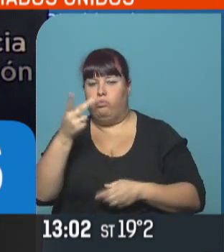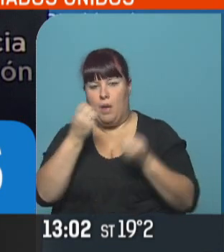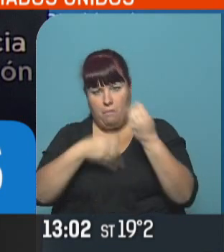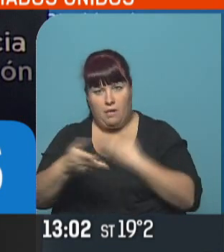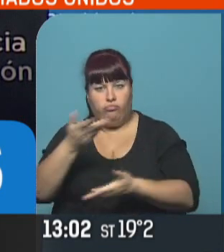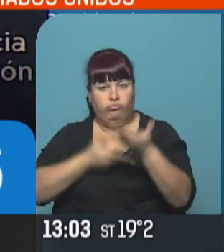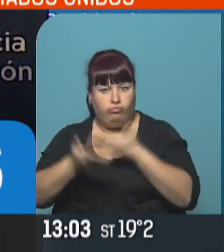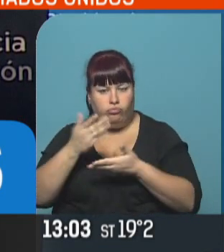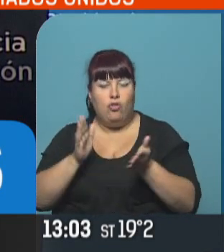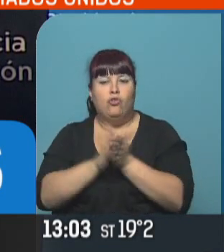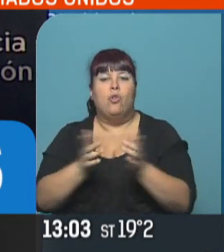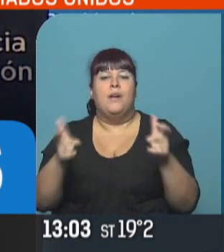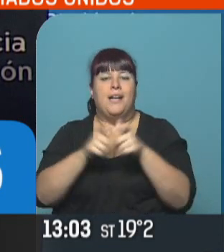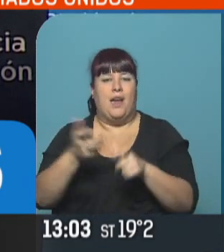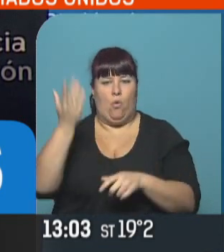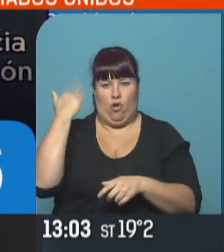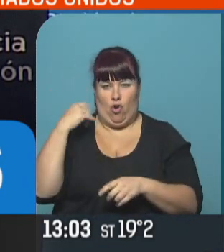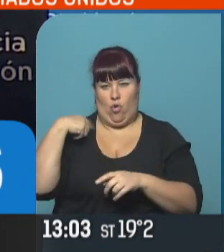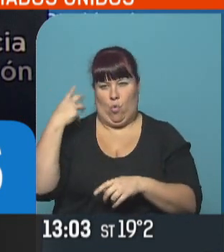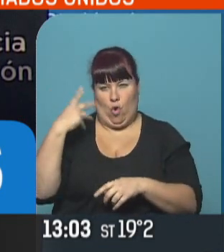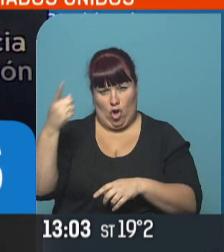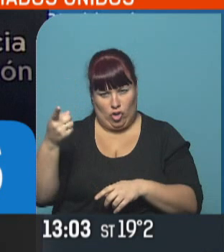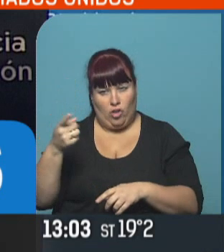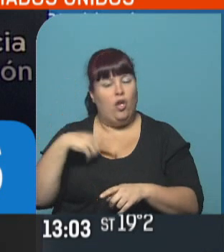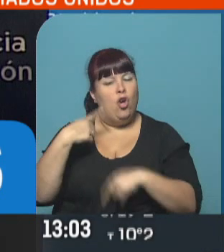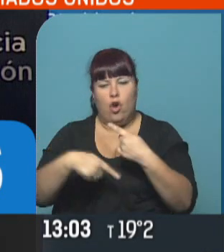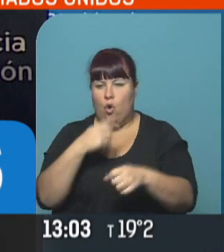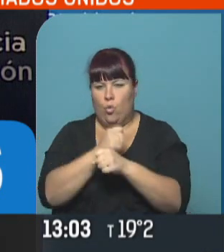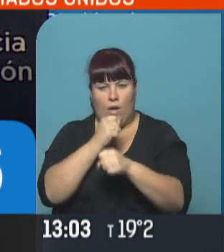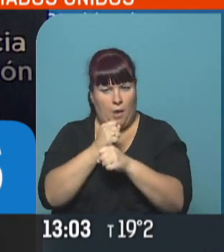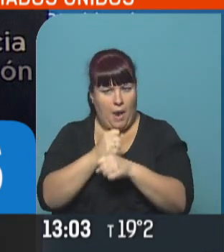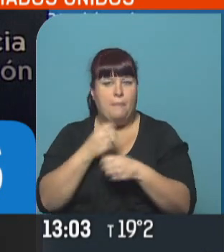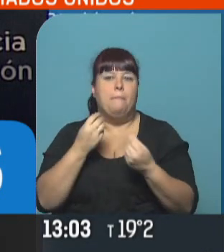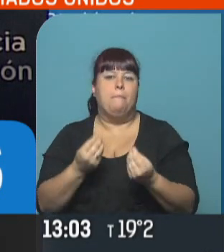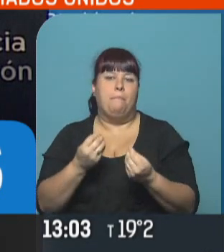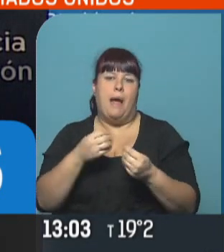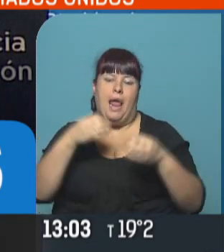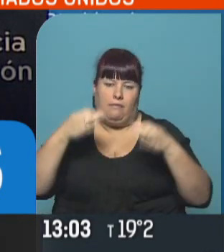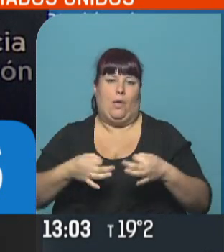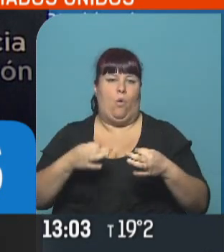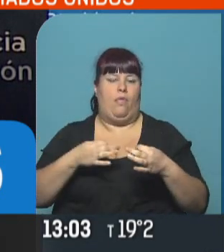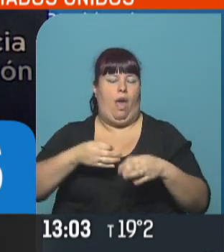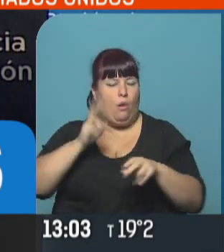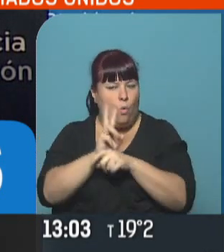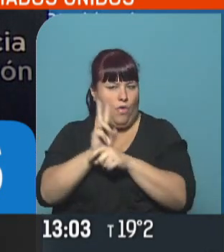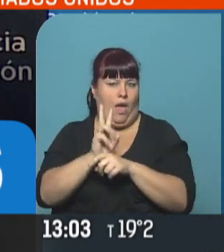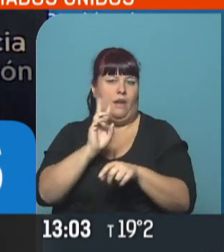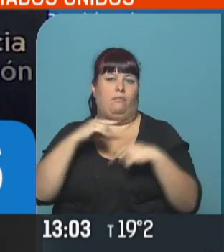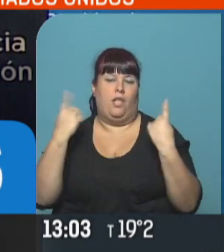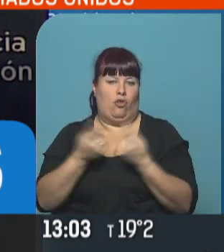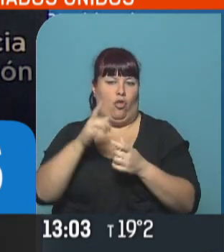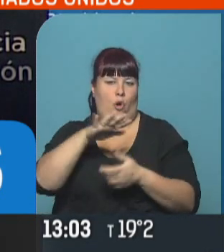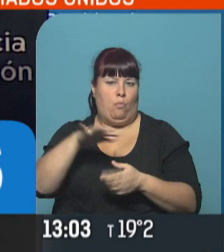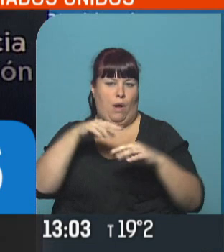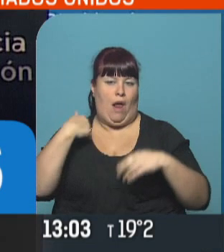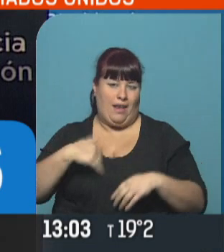comenzado en la reunión que tuvieron en Washington, y vamos a seguir trabajando para asegurarnos la seguridad y la protección de los pueblos